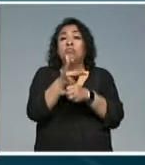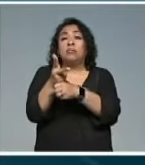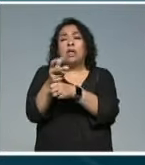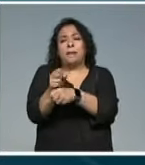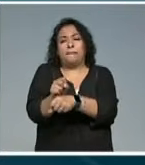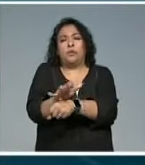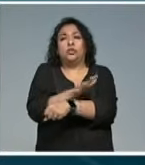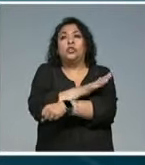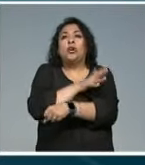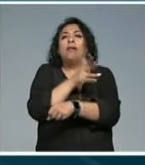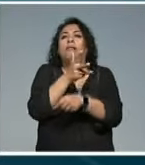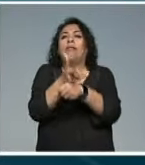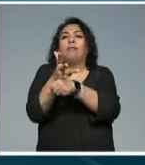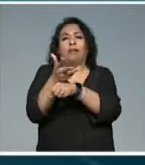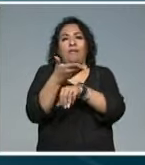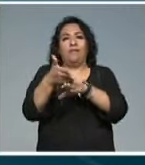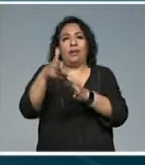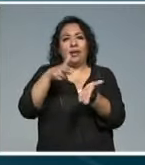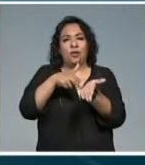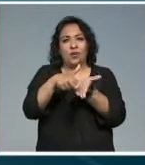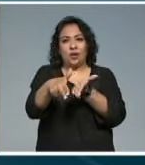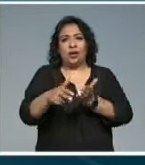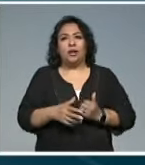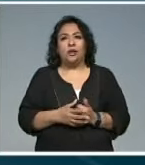en blanco y negro.